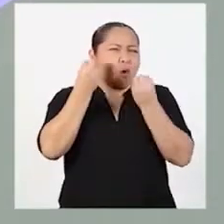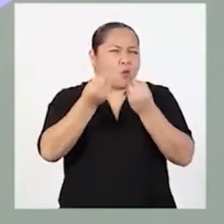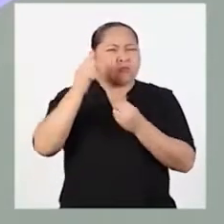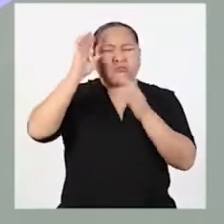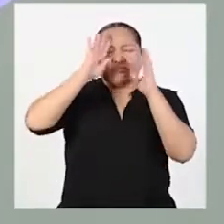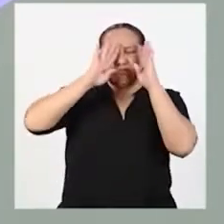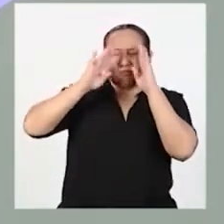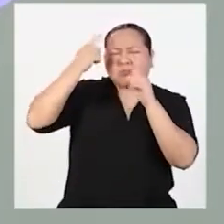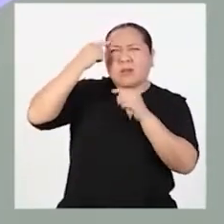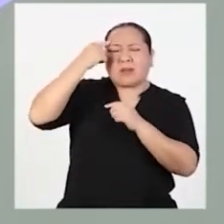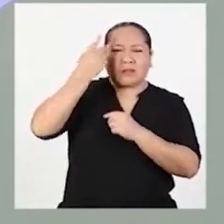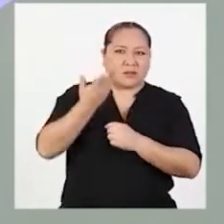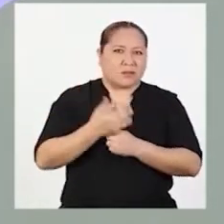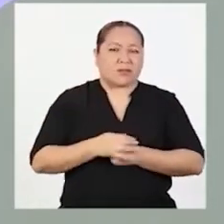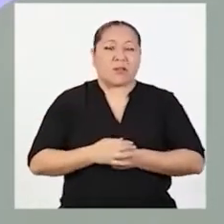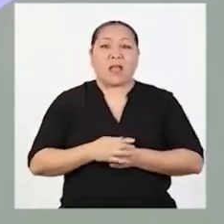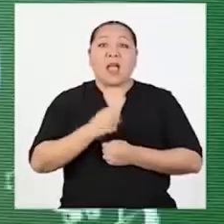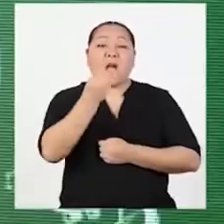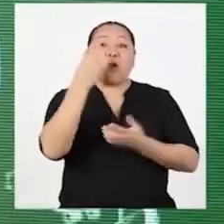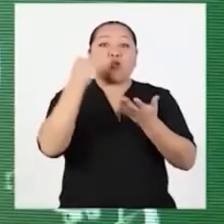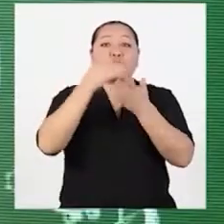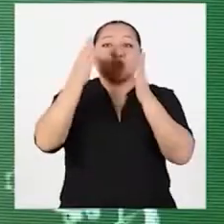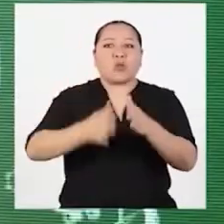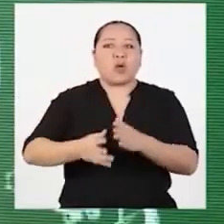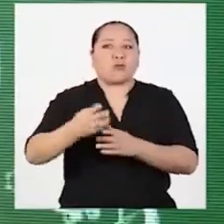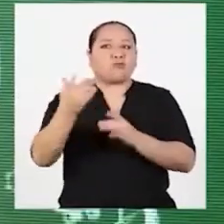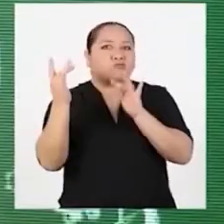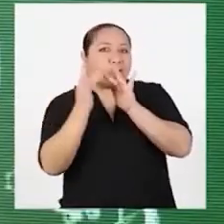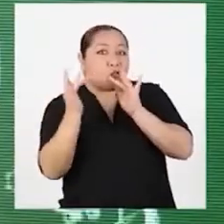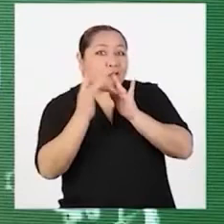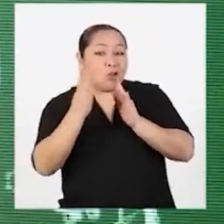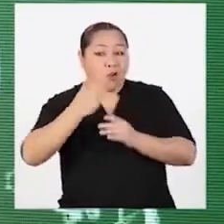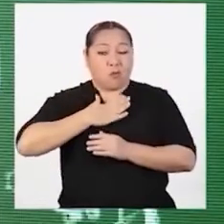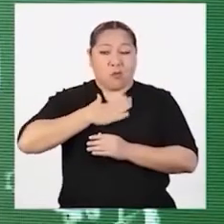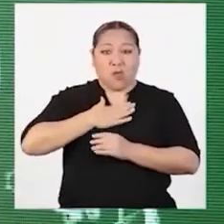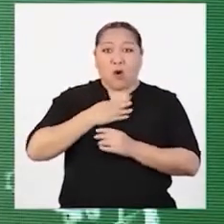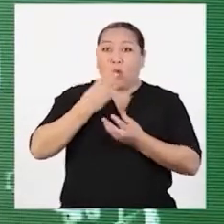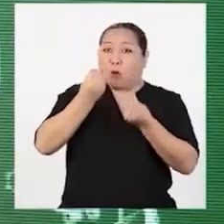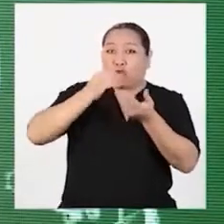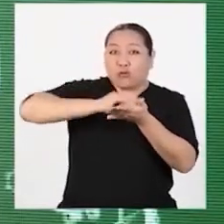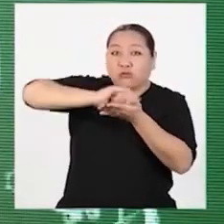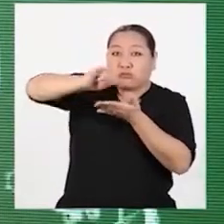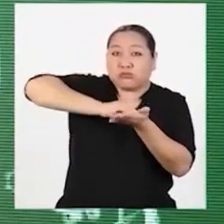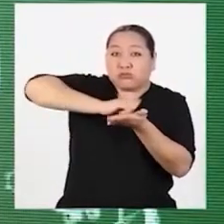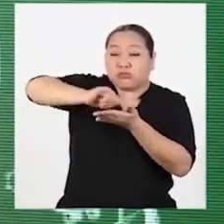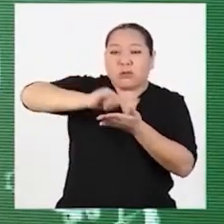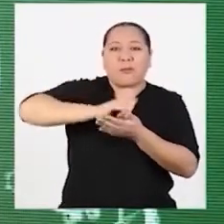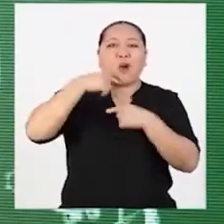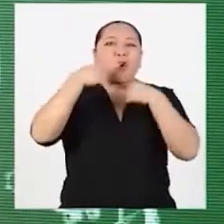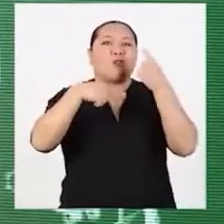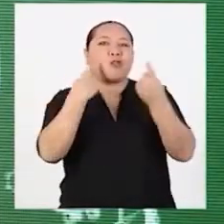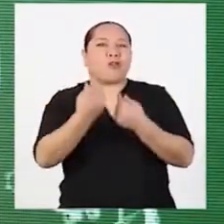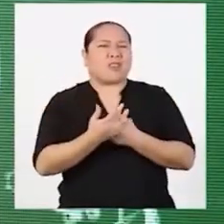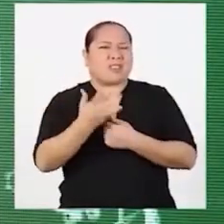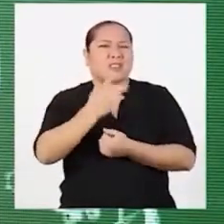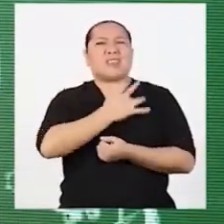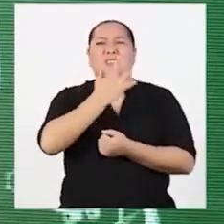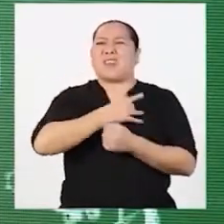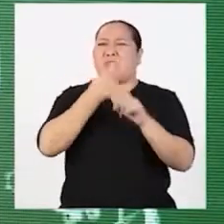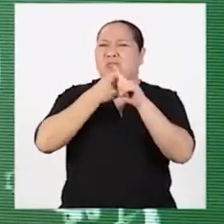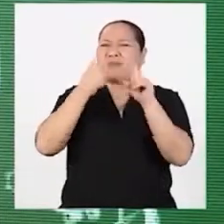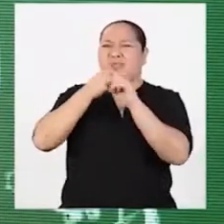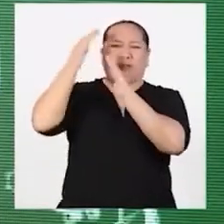Mario, ¿qué es eso que te tiene tan pensativo? Es que hay estudiantes que se han comunicado conmigo a través de varios mensajes y me contaron